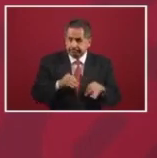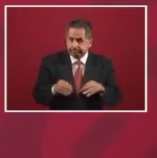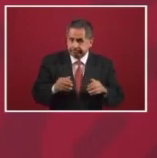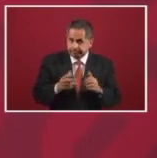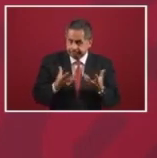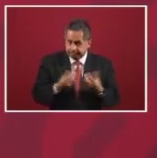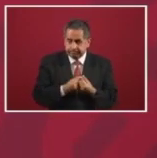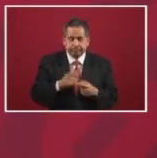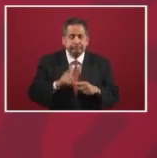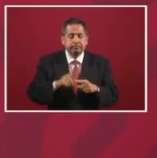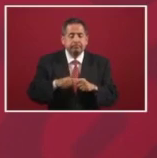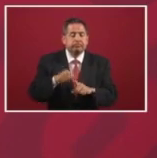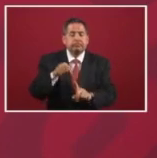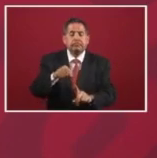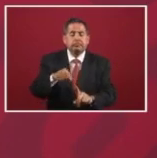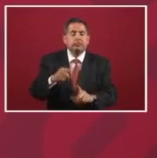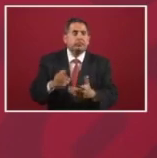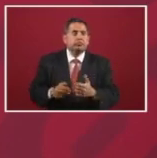a